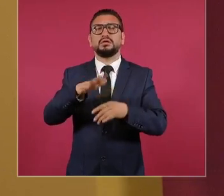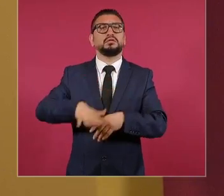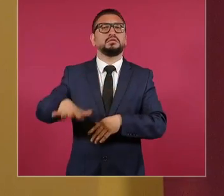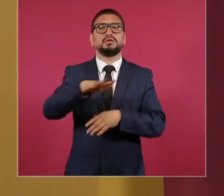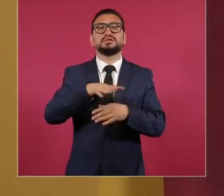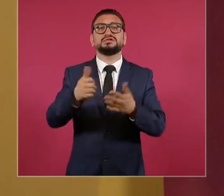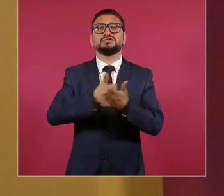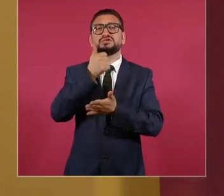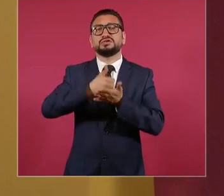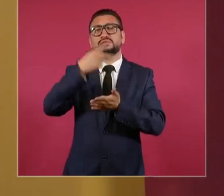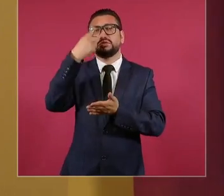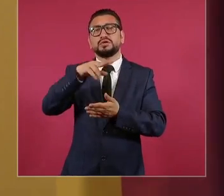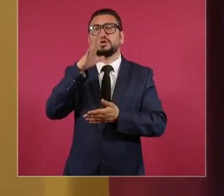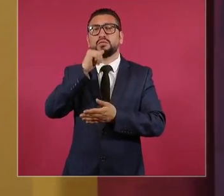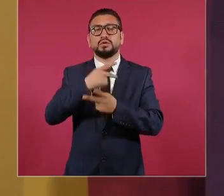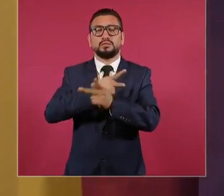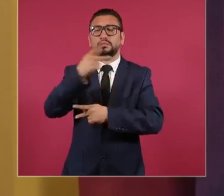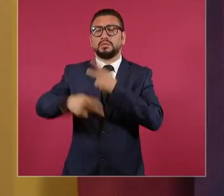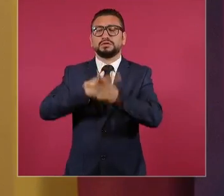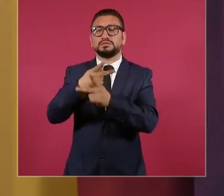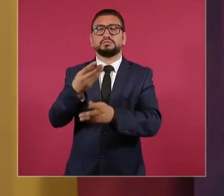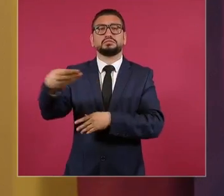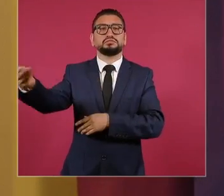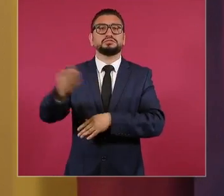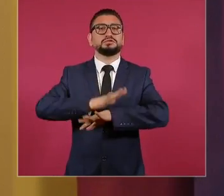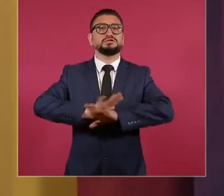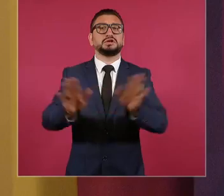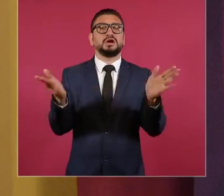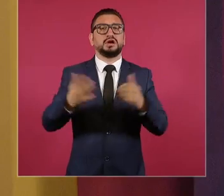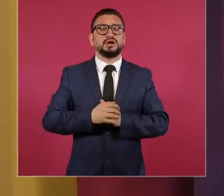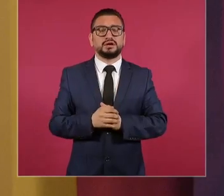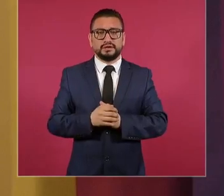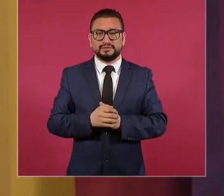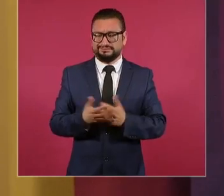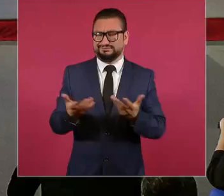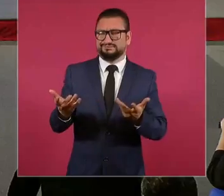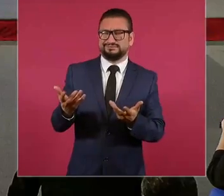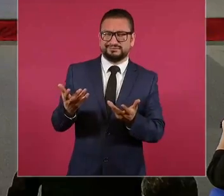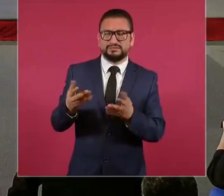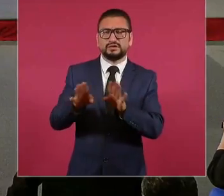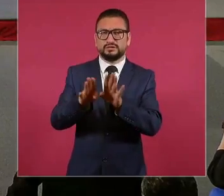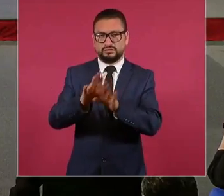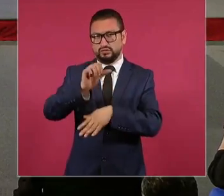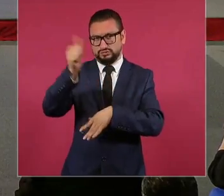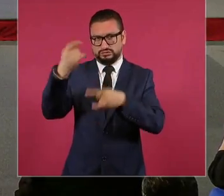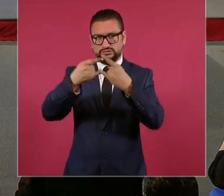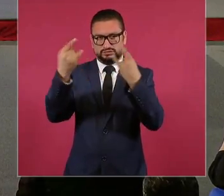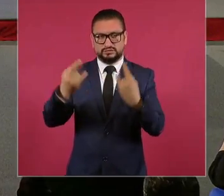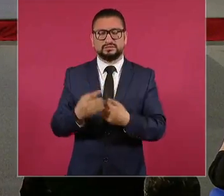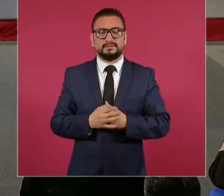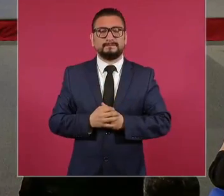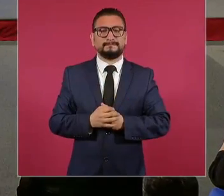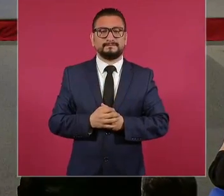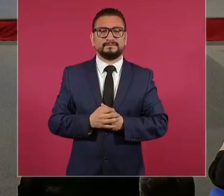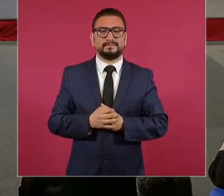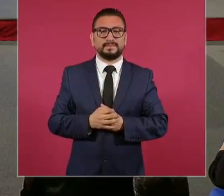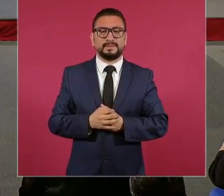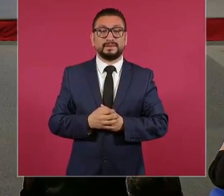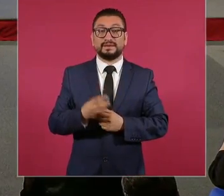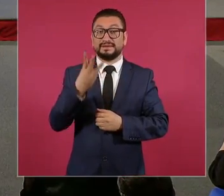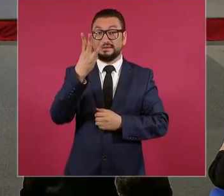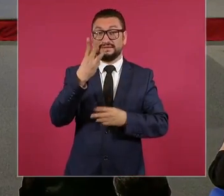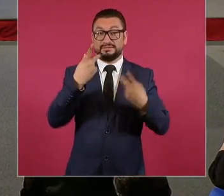así como la entrega de su pasaporte. Adelante. También está el caso de tres